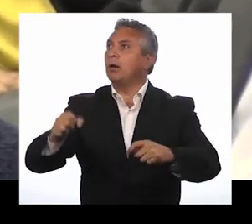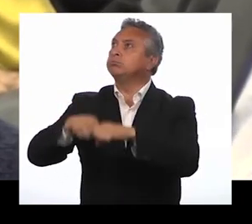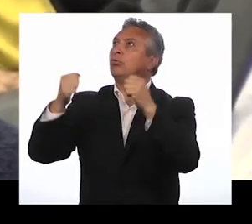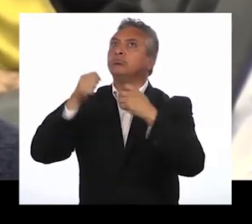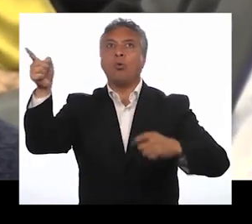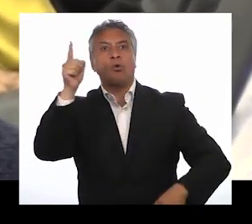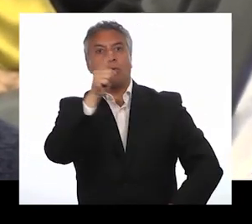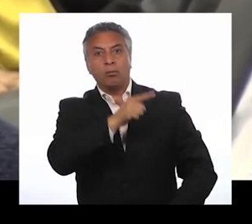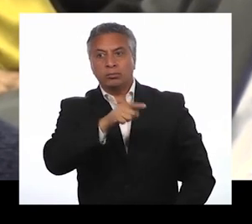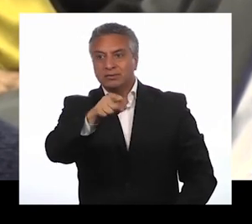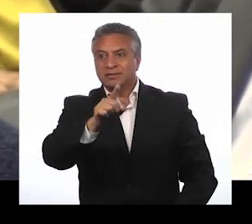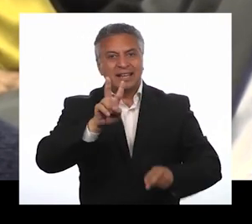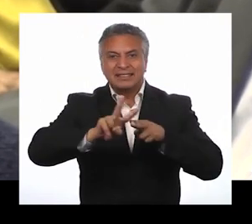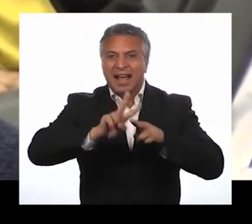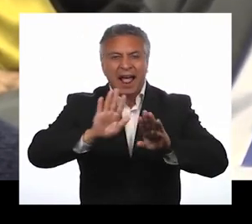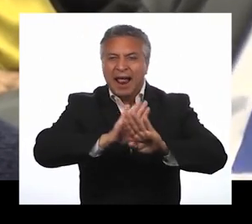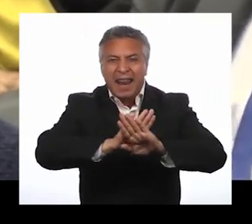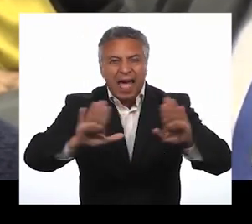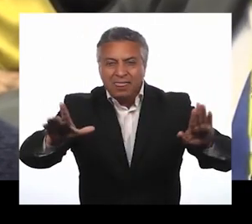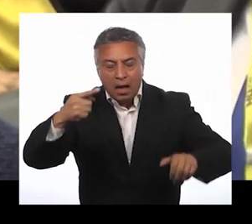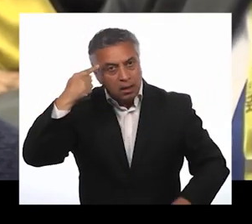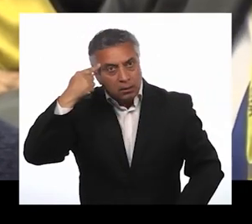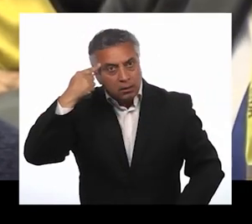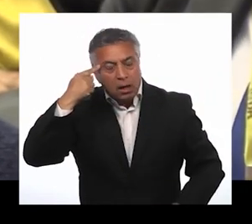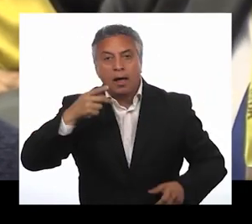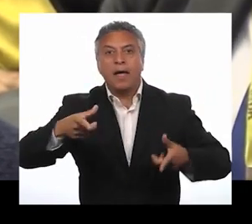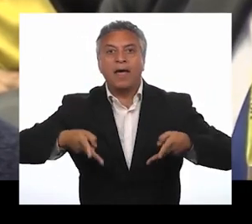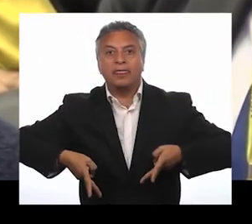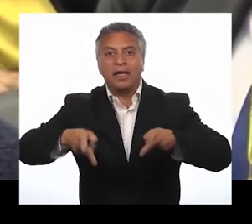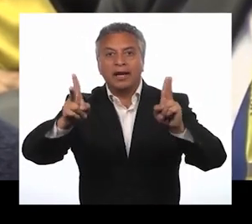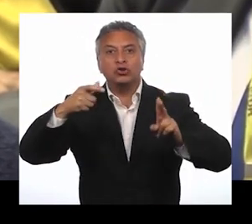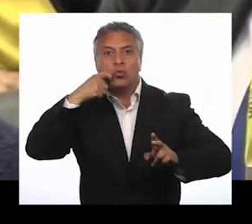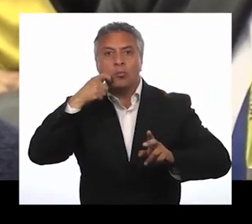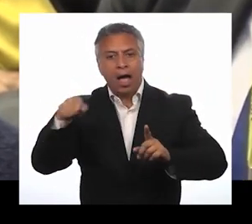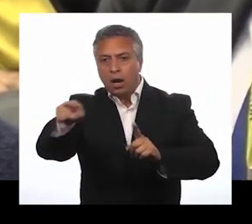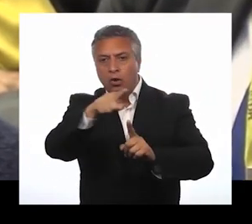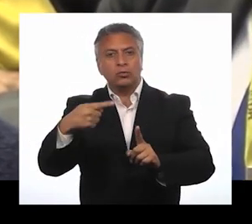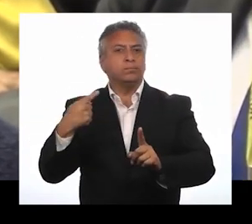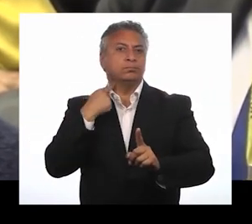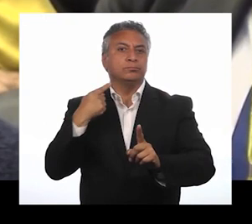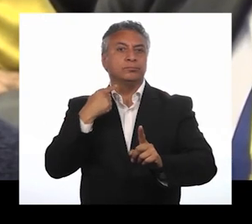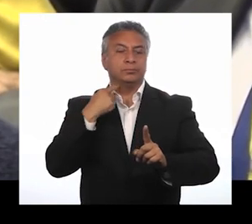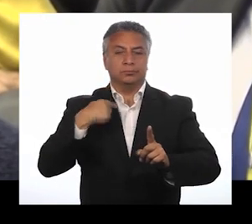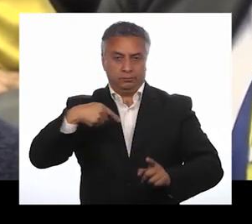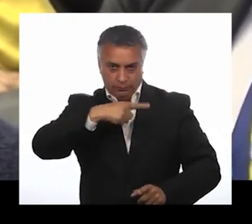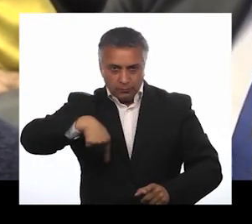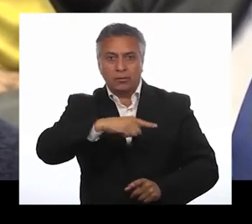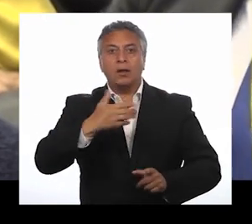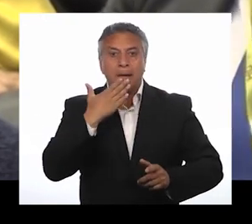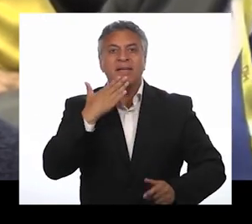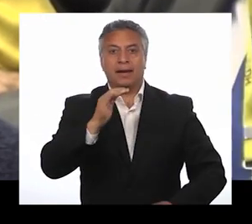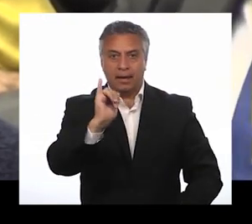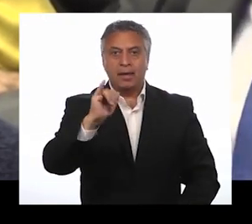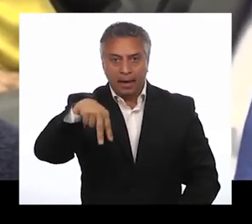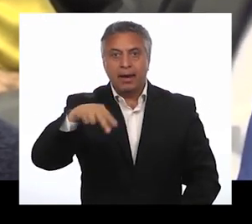daños materiales sin haber hecho una reflexión respecto de los derechos humanos de todas las víctimas que en nuestro caso, igual que en